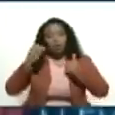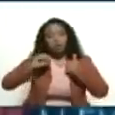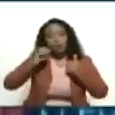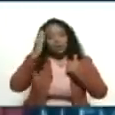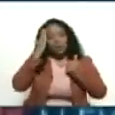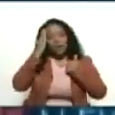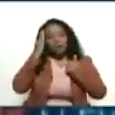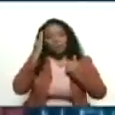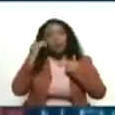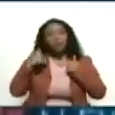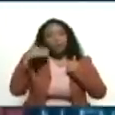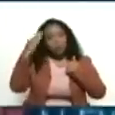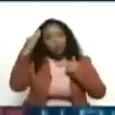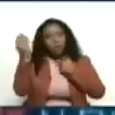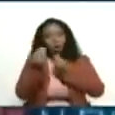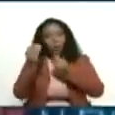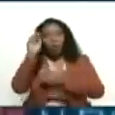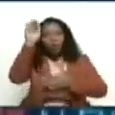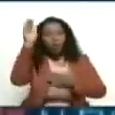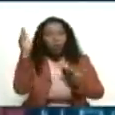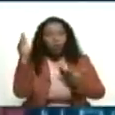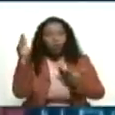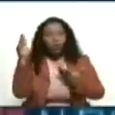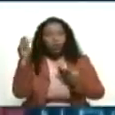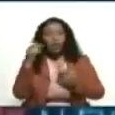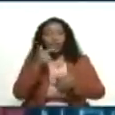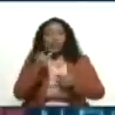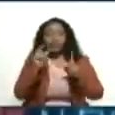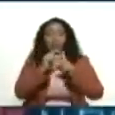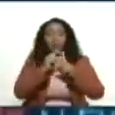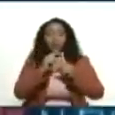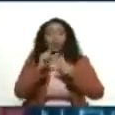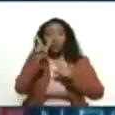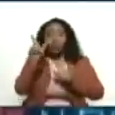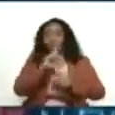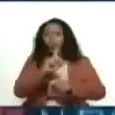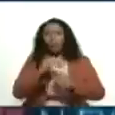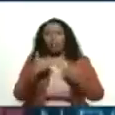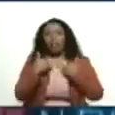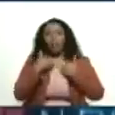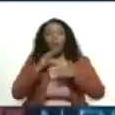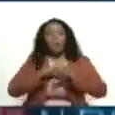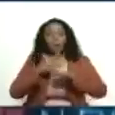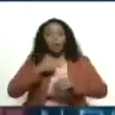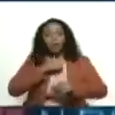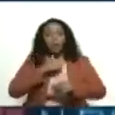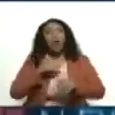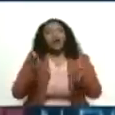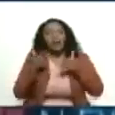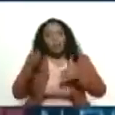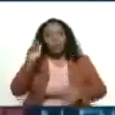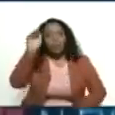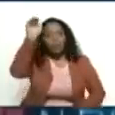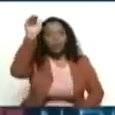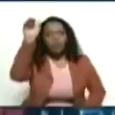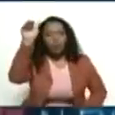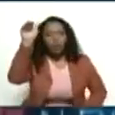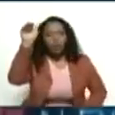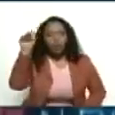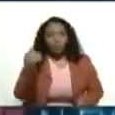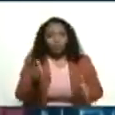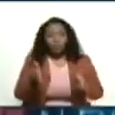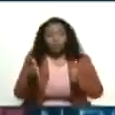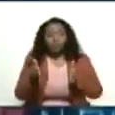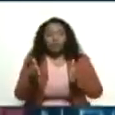dónde vamos, y es esta la palabra, no sufras, porque ganaremos, ganaremos